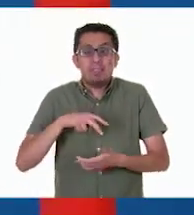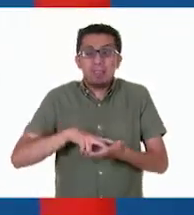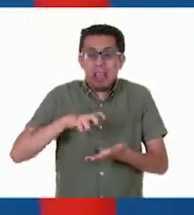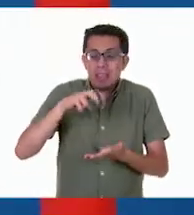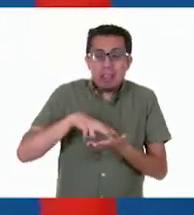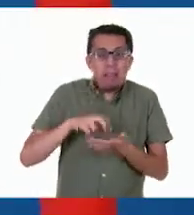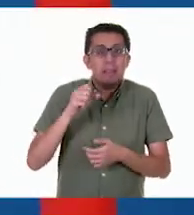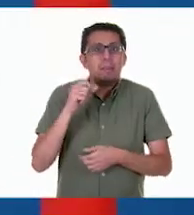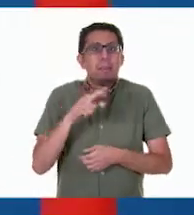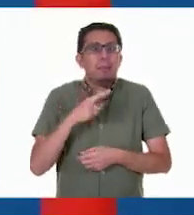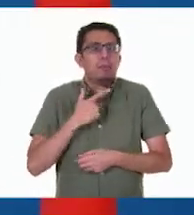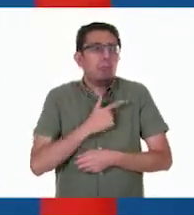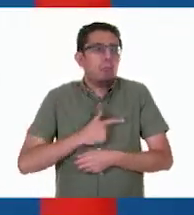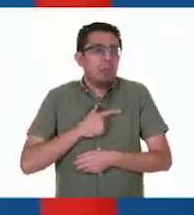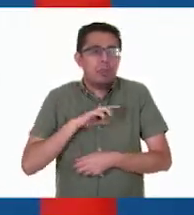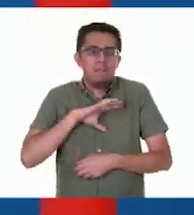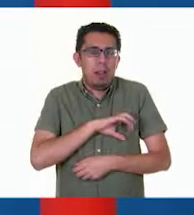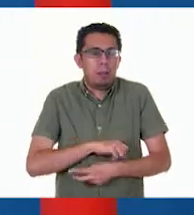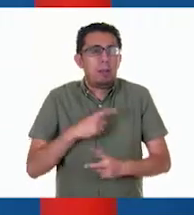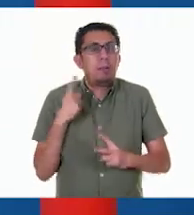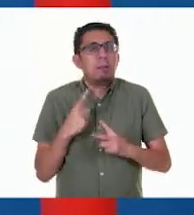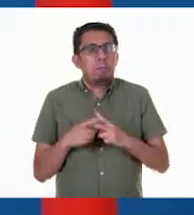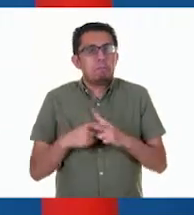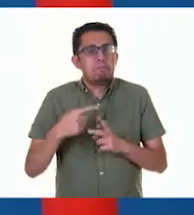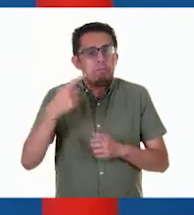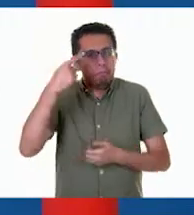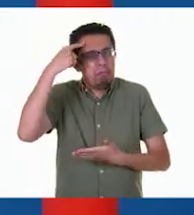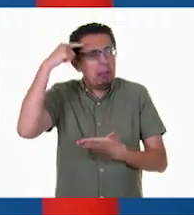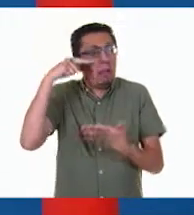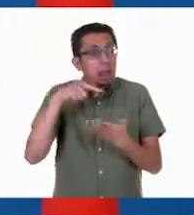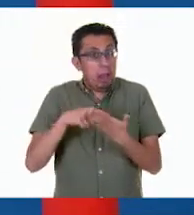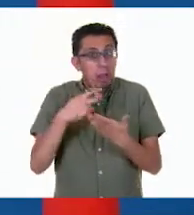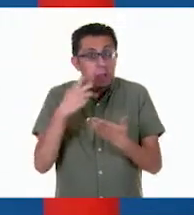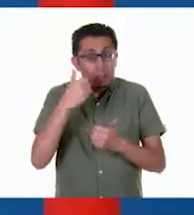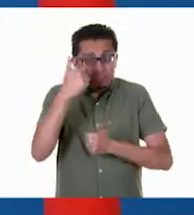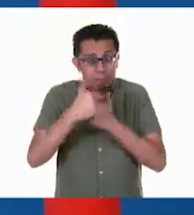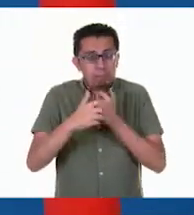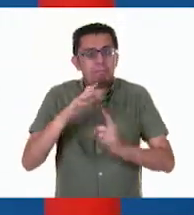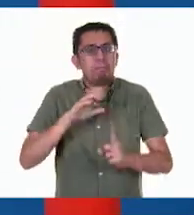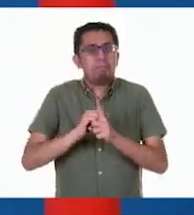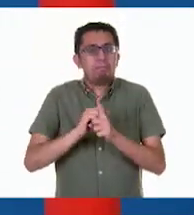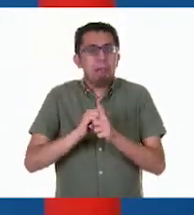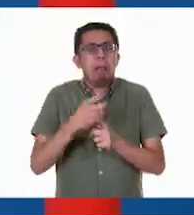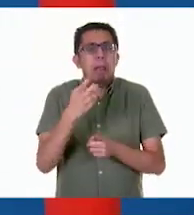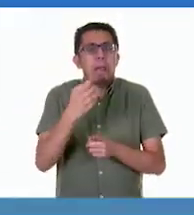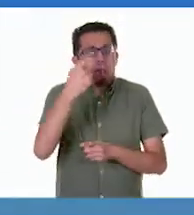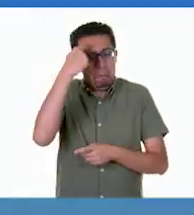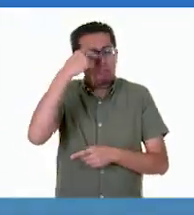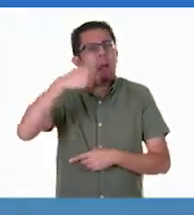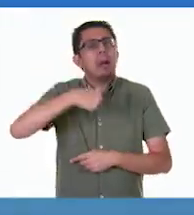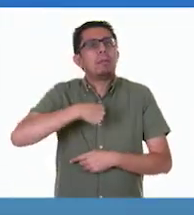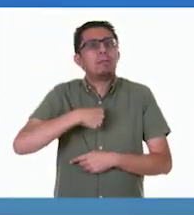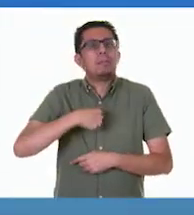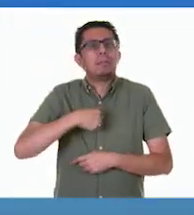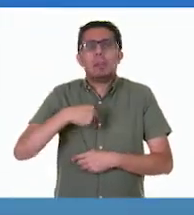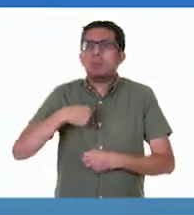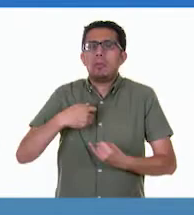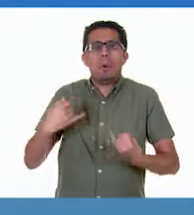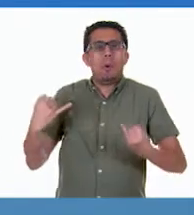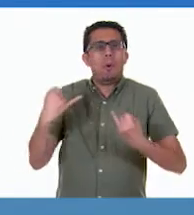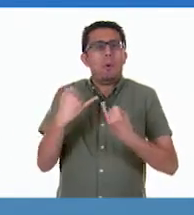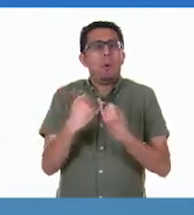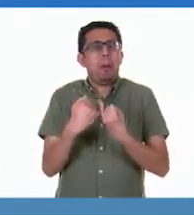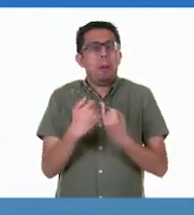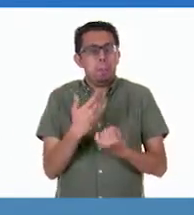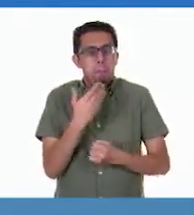gustan muchísimo las matemáticas. Creo que este reto es totalmente para moi. ¡Sí! A mí también se me da